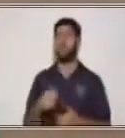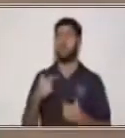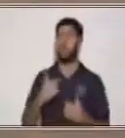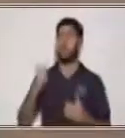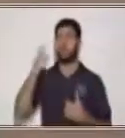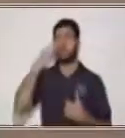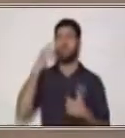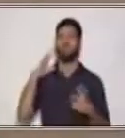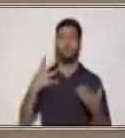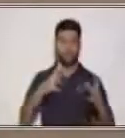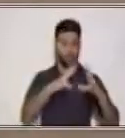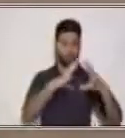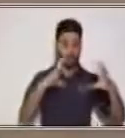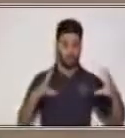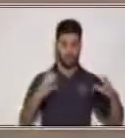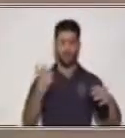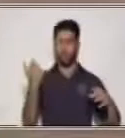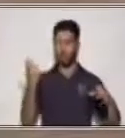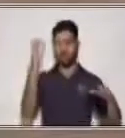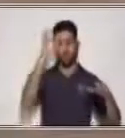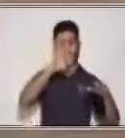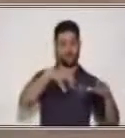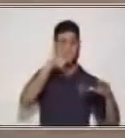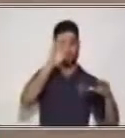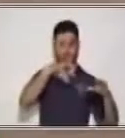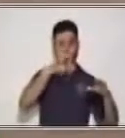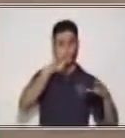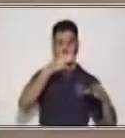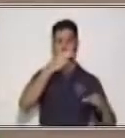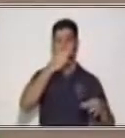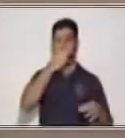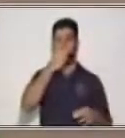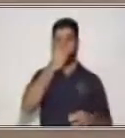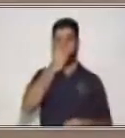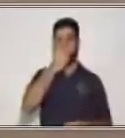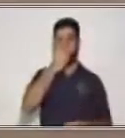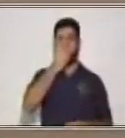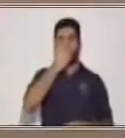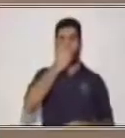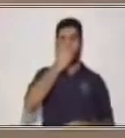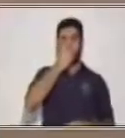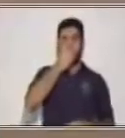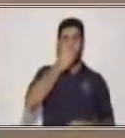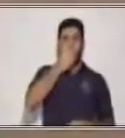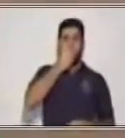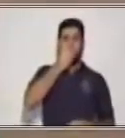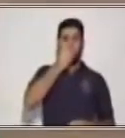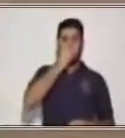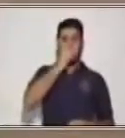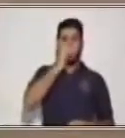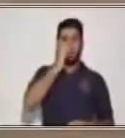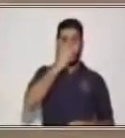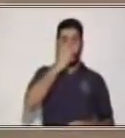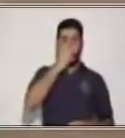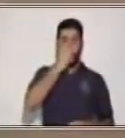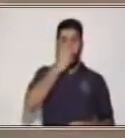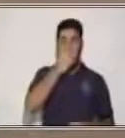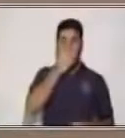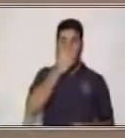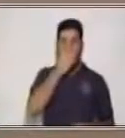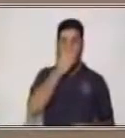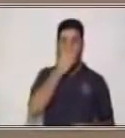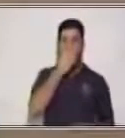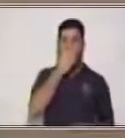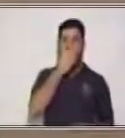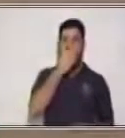hace es que se guarda monedas, ¿sí? En una alcancía. Entonces, Sara llegó